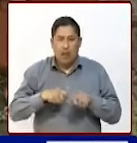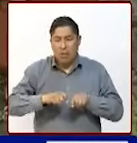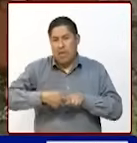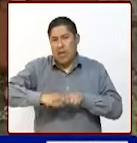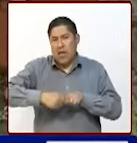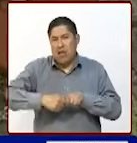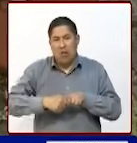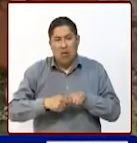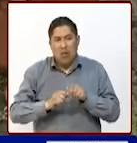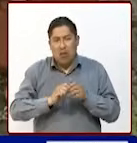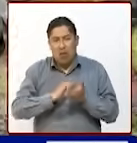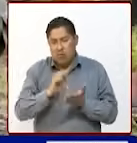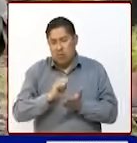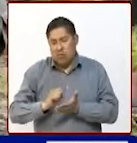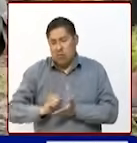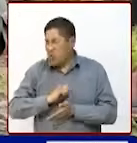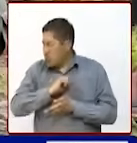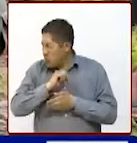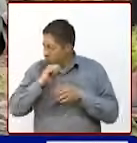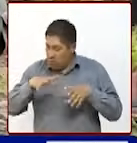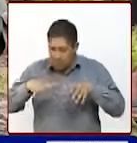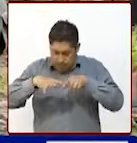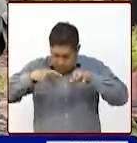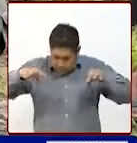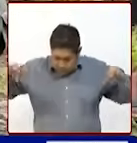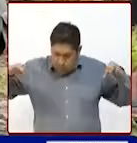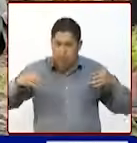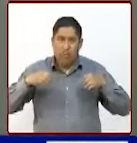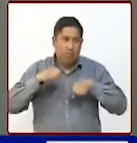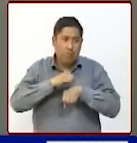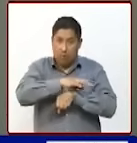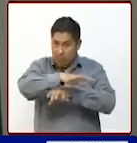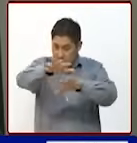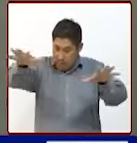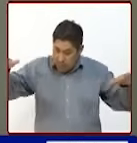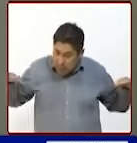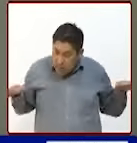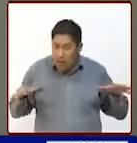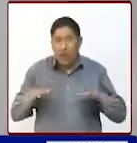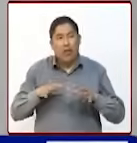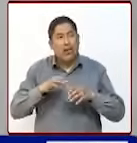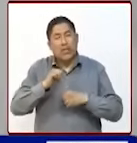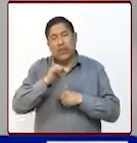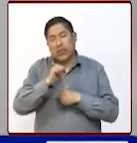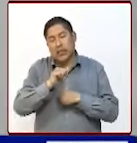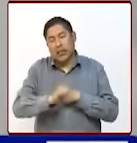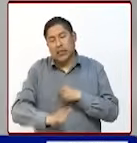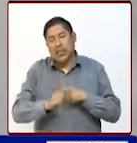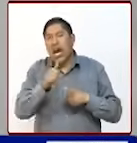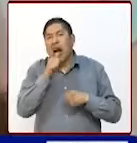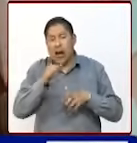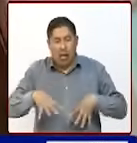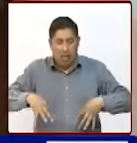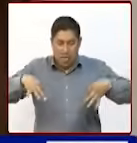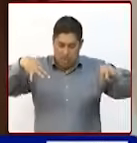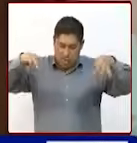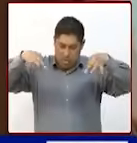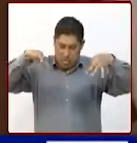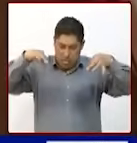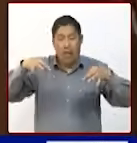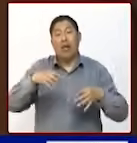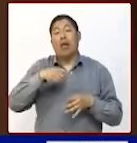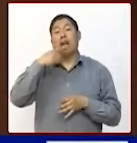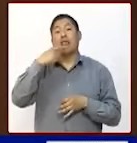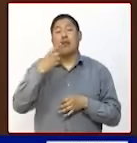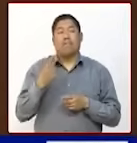cuestionarios censales, sobres censales que estaban destinados a diferentes comunidades del CONI Sur. Ante esta situación, como dice acá,